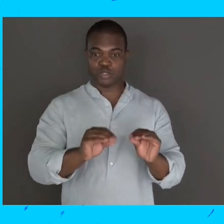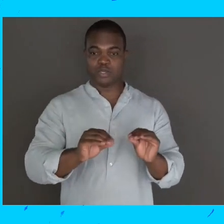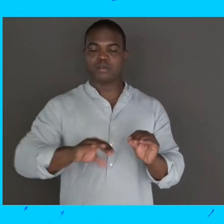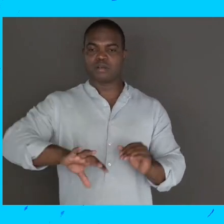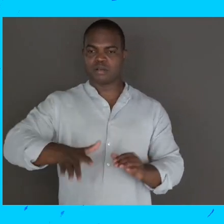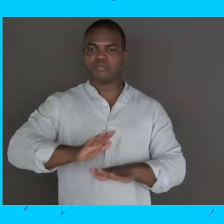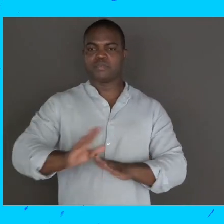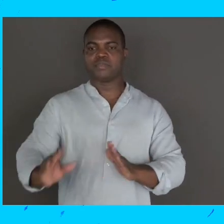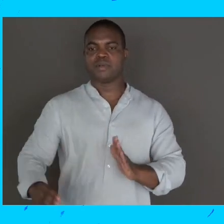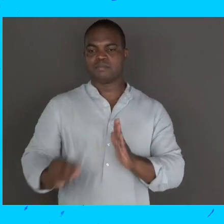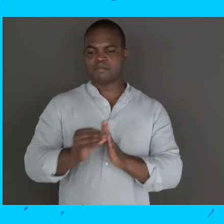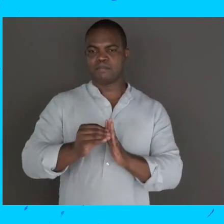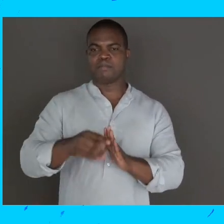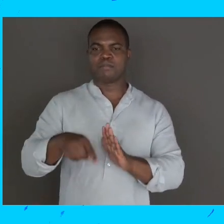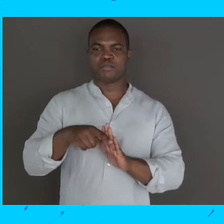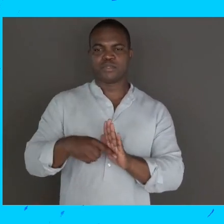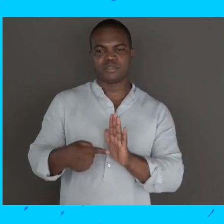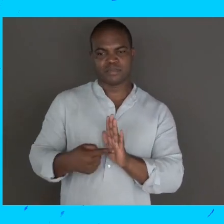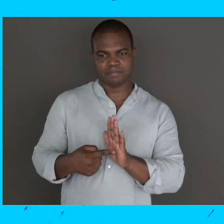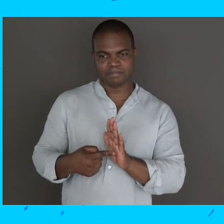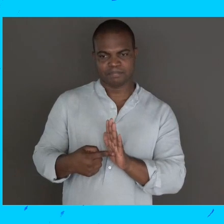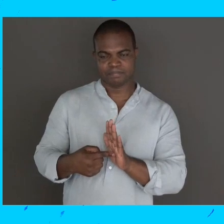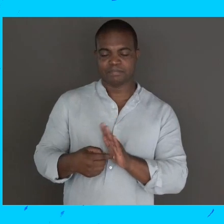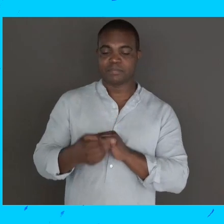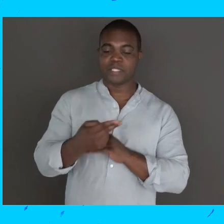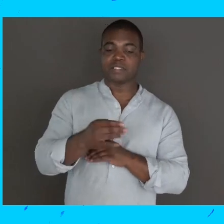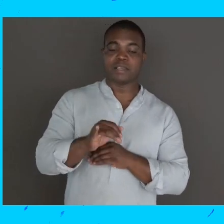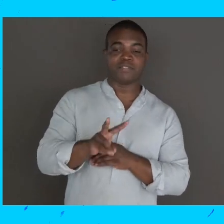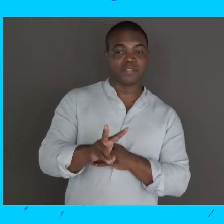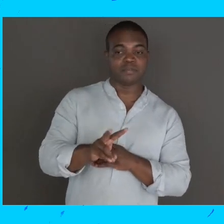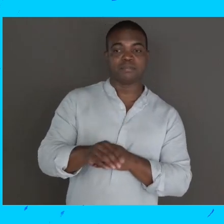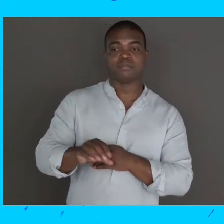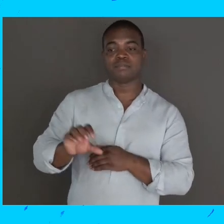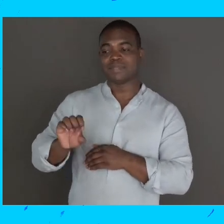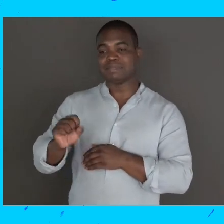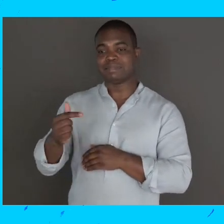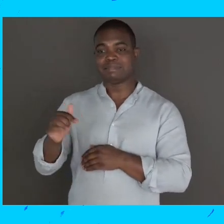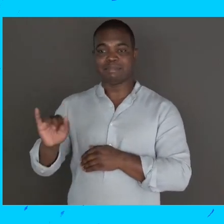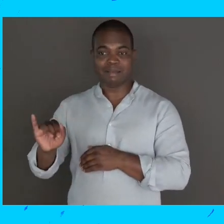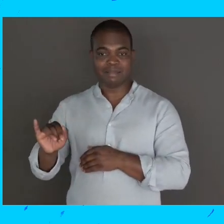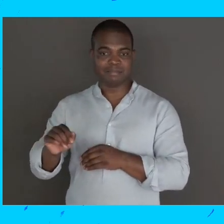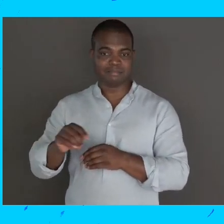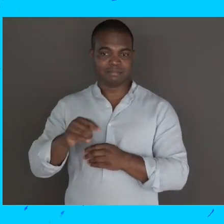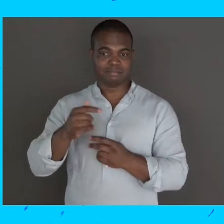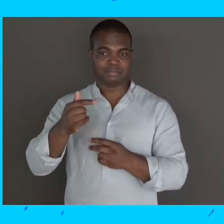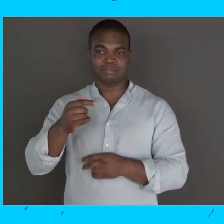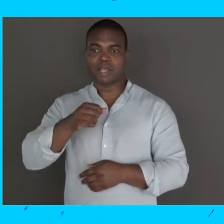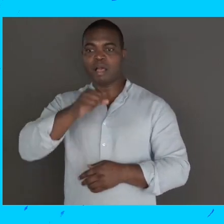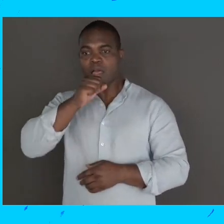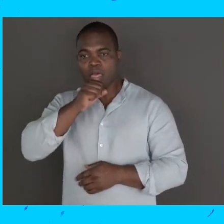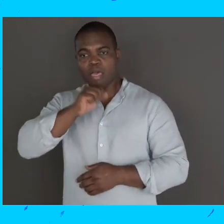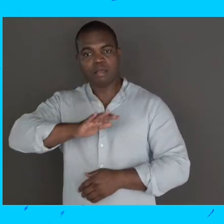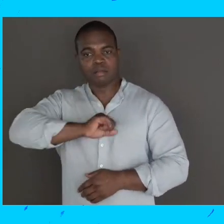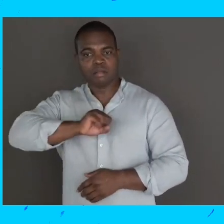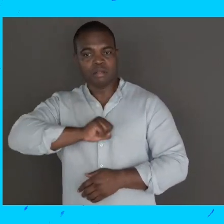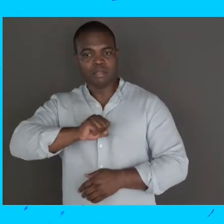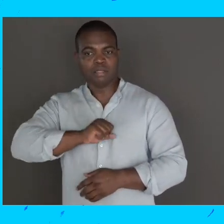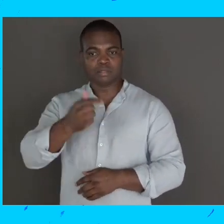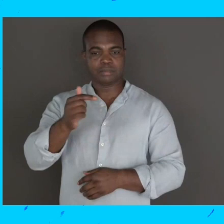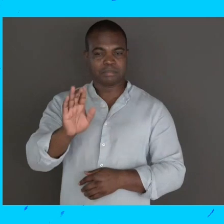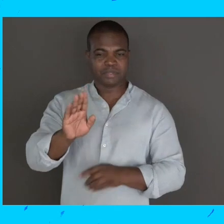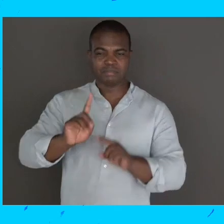de los servicios de salud escolar. Solucionar también ambientes seguros,